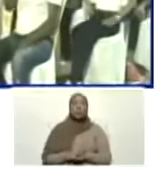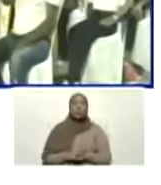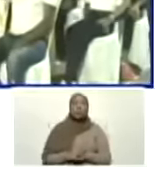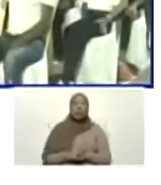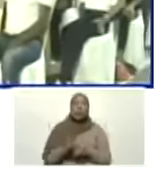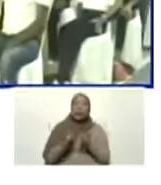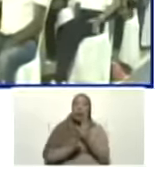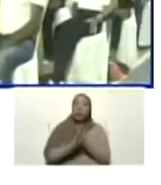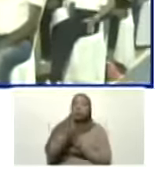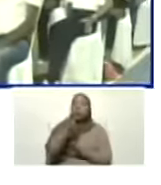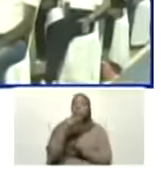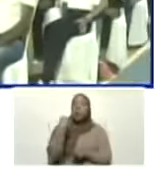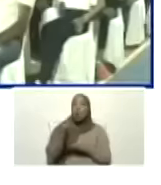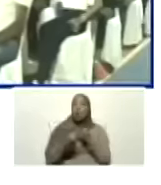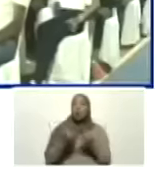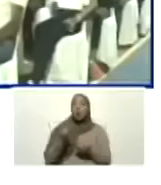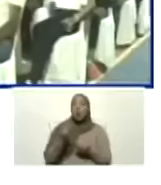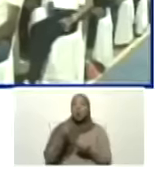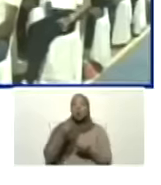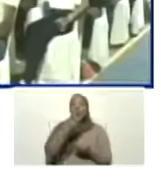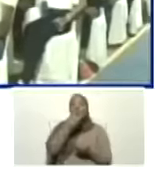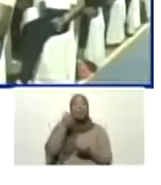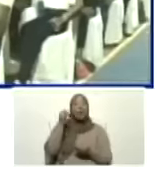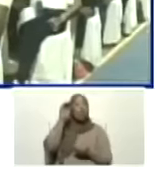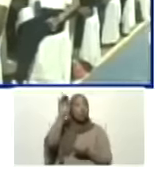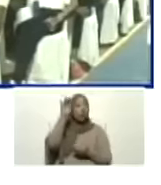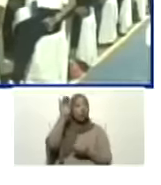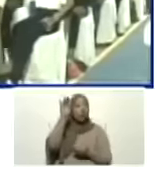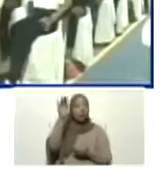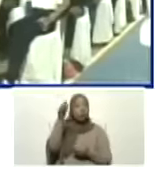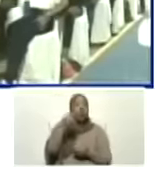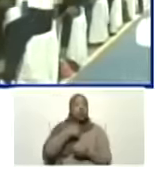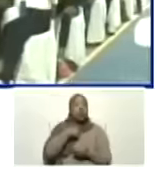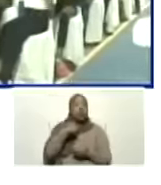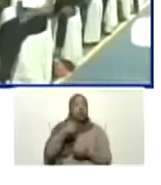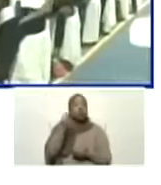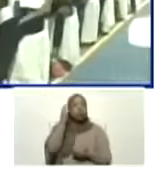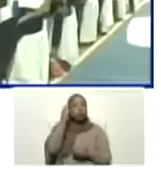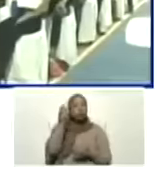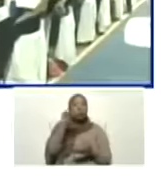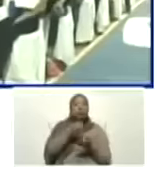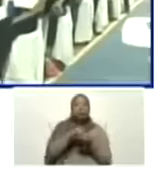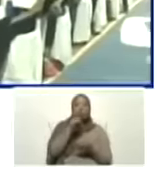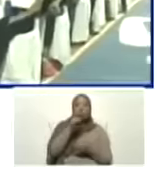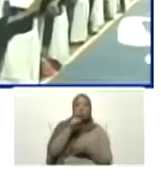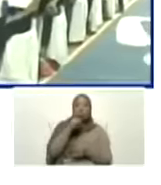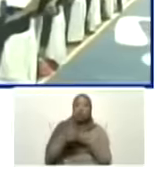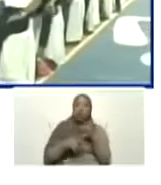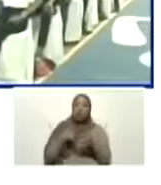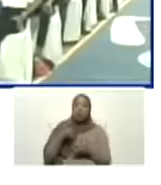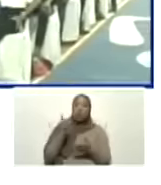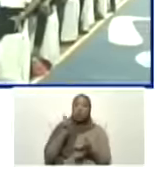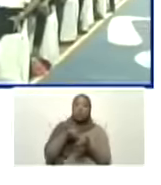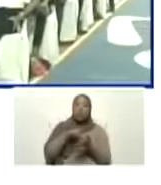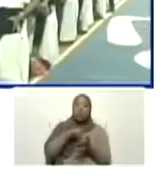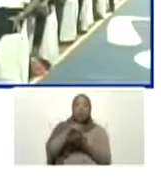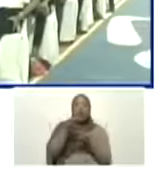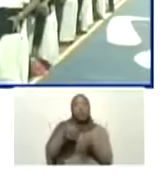evolucionará hacia un destino mejor. Y lo dijo en estos días, en estas giras que estoy llevando